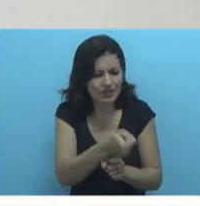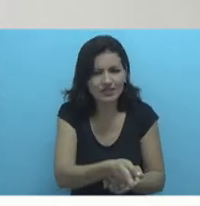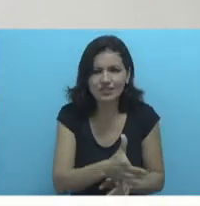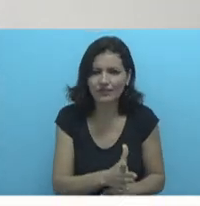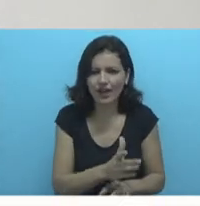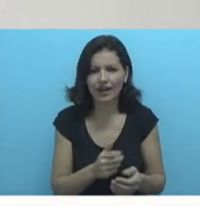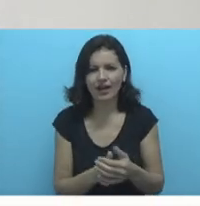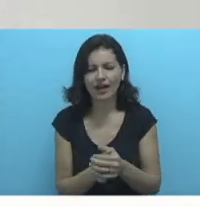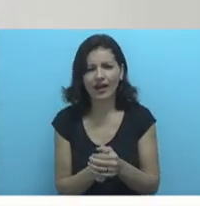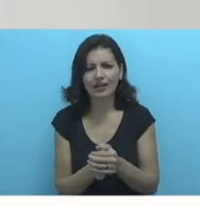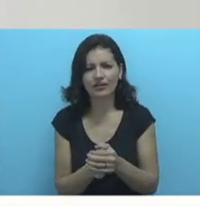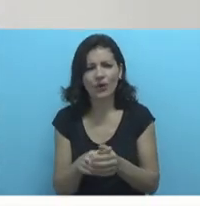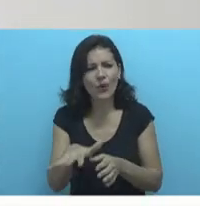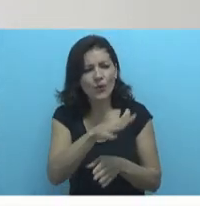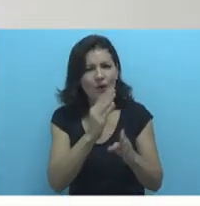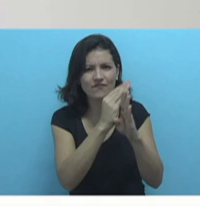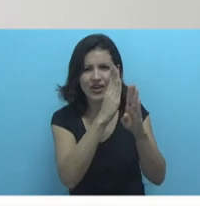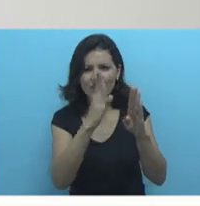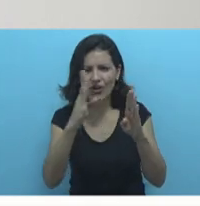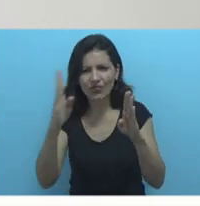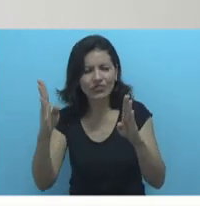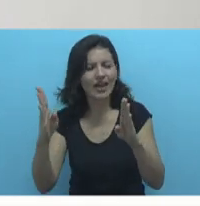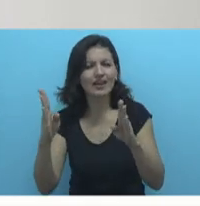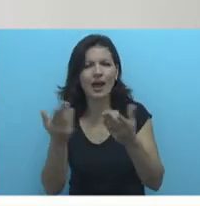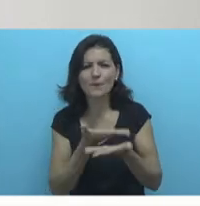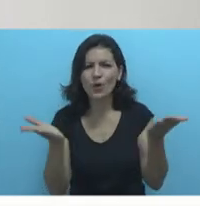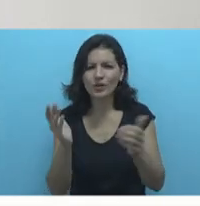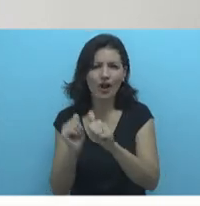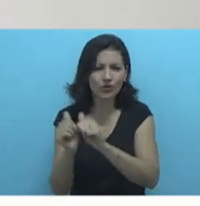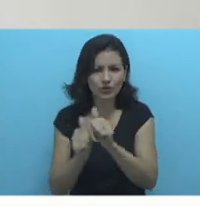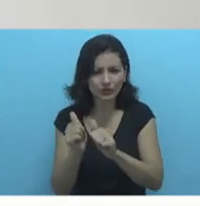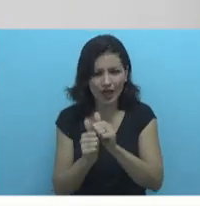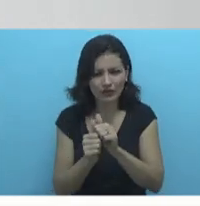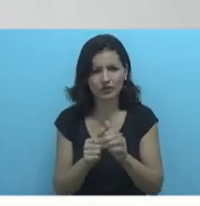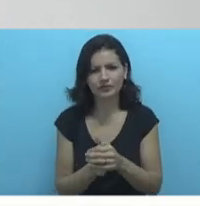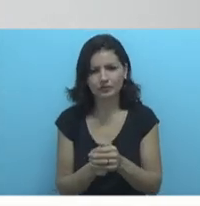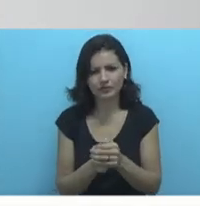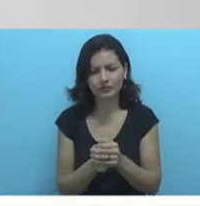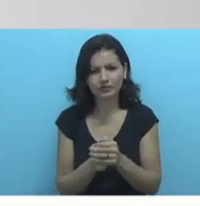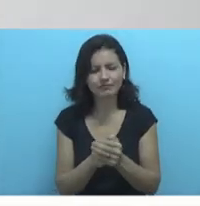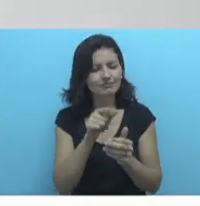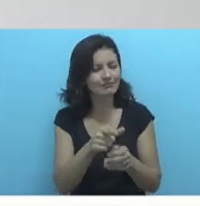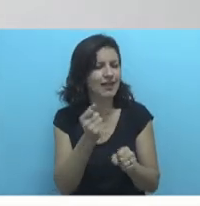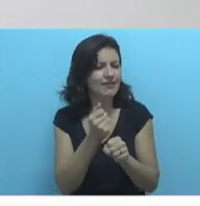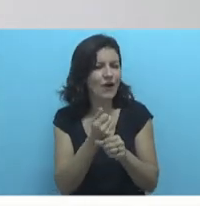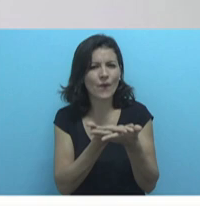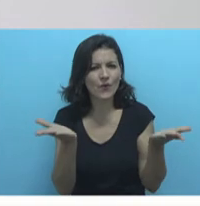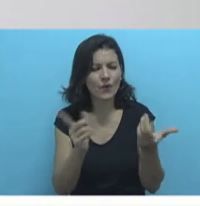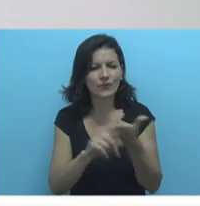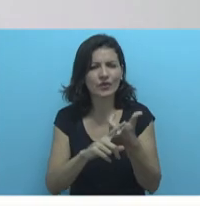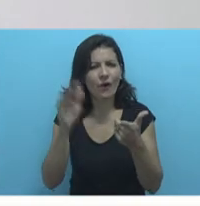lugar que guarda tres de sus pasiones: la obra pública,